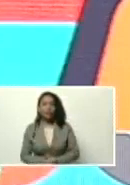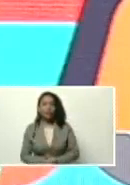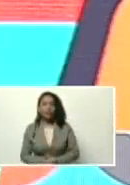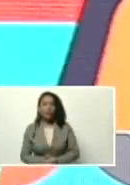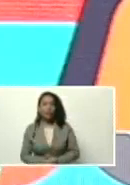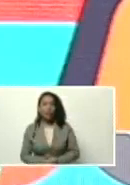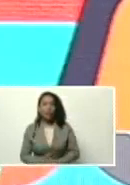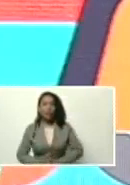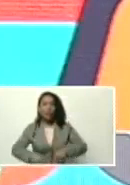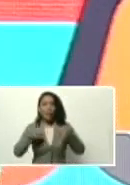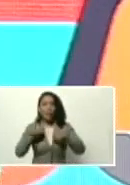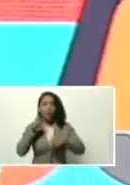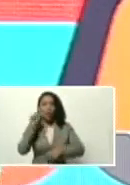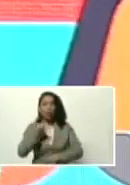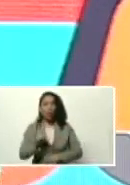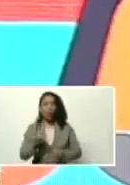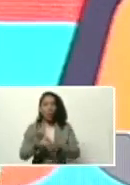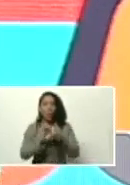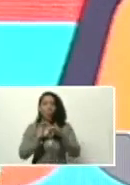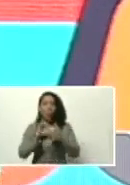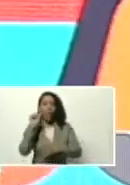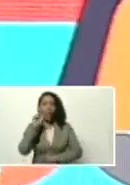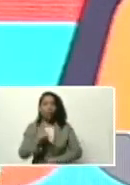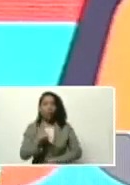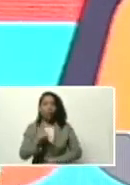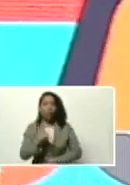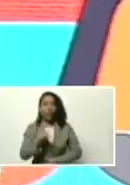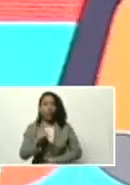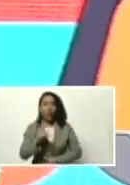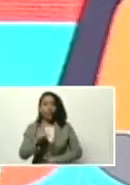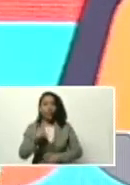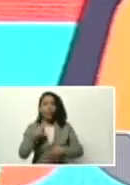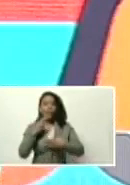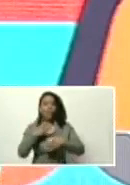del Mercosur, de la UNASUR, del Parlasur.